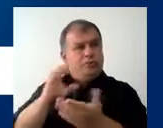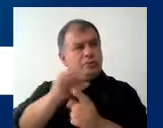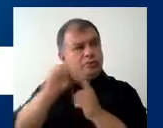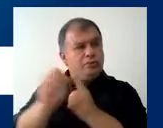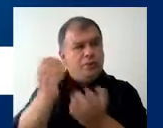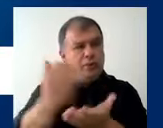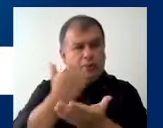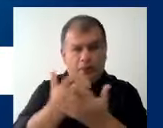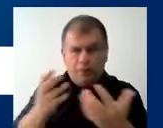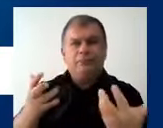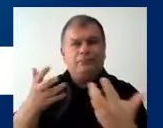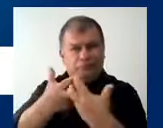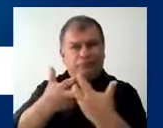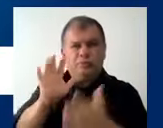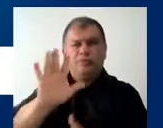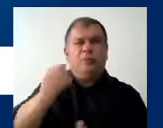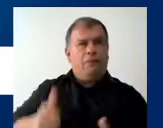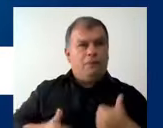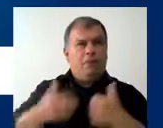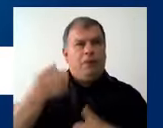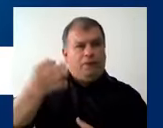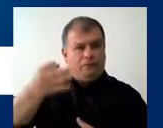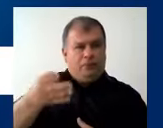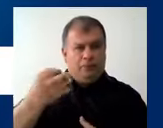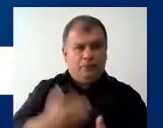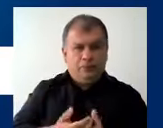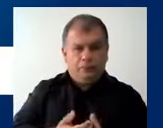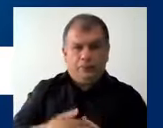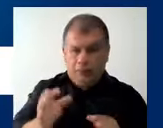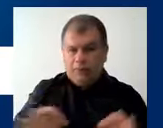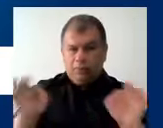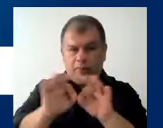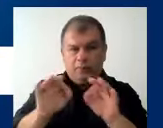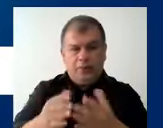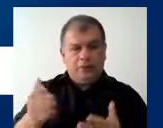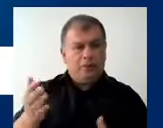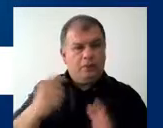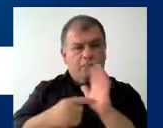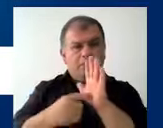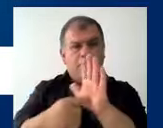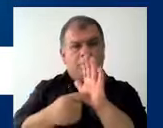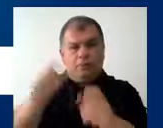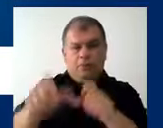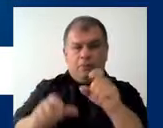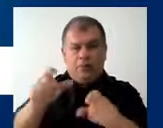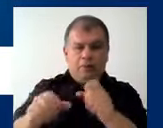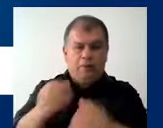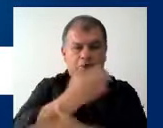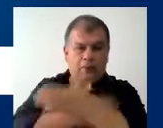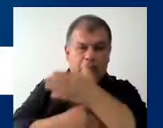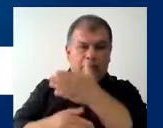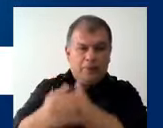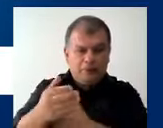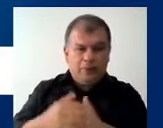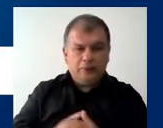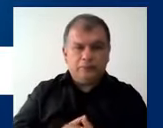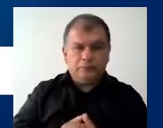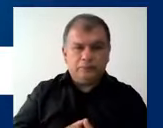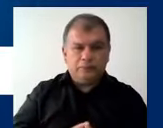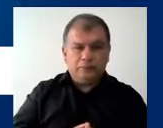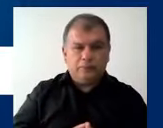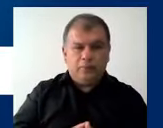corresponda realmente con la realidad. Y aquí también es importante señalar sobre todo a las personas con discapacidad